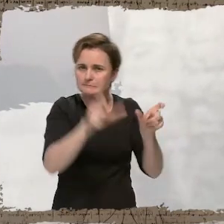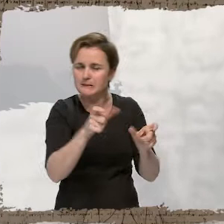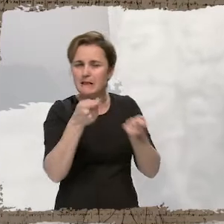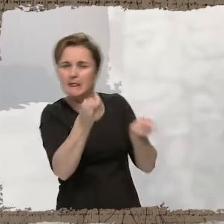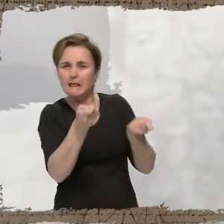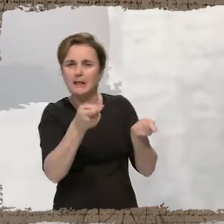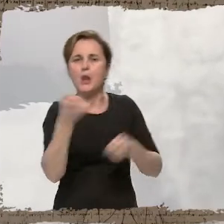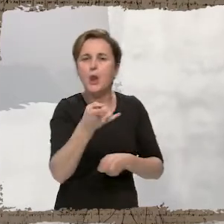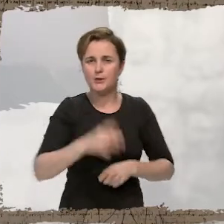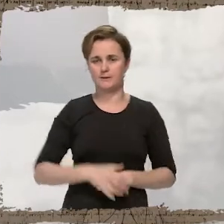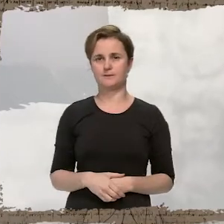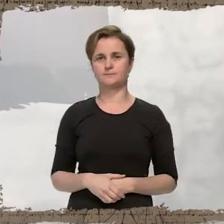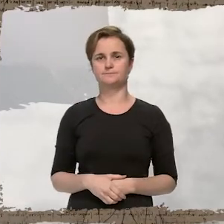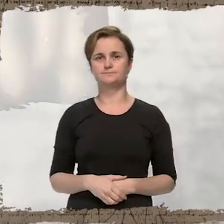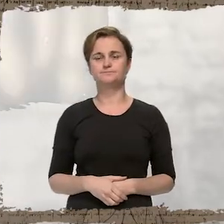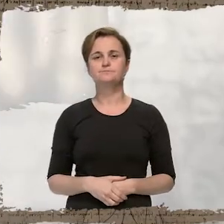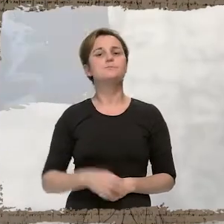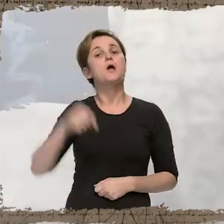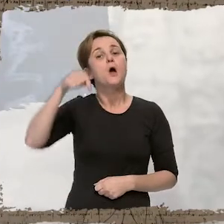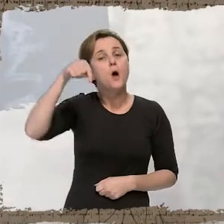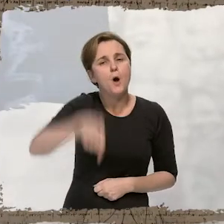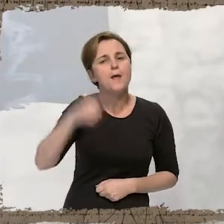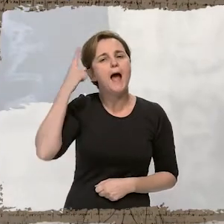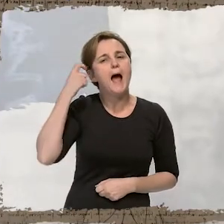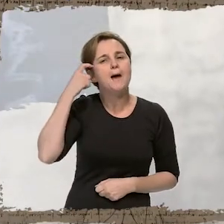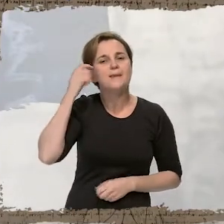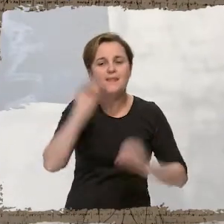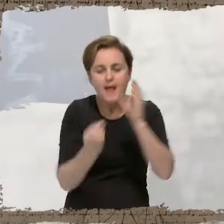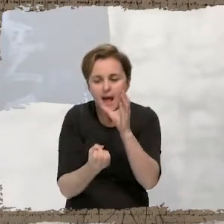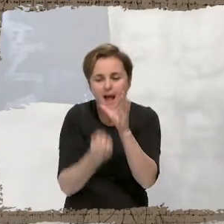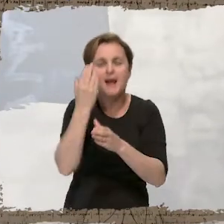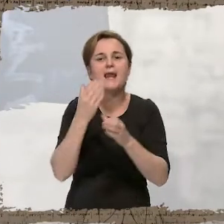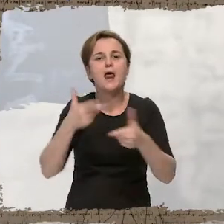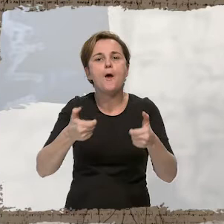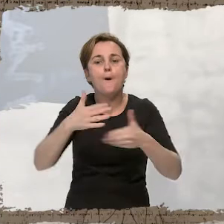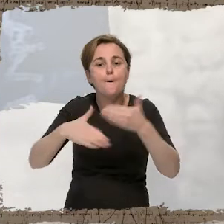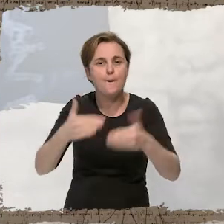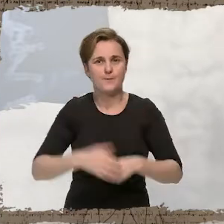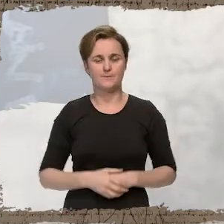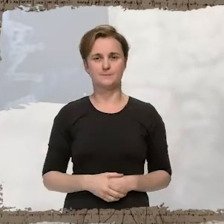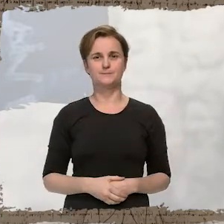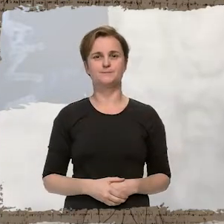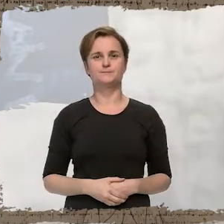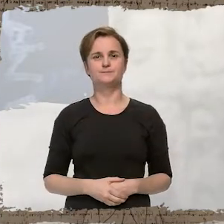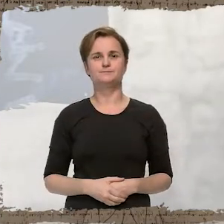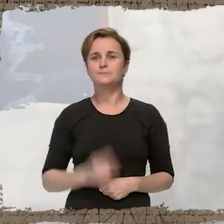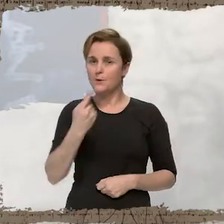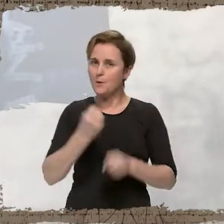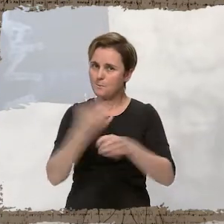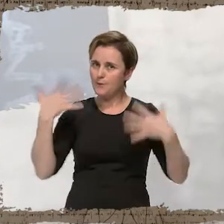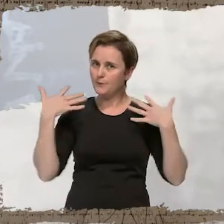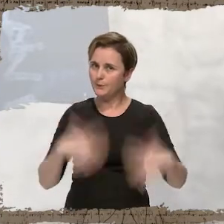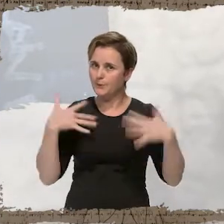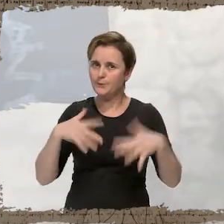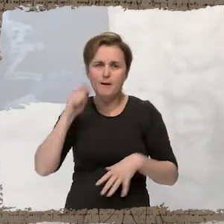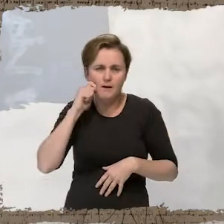sugestionándolas con diferentes hechos hoy vamos a aprender a diseñar y programar videojuegos una